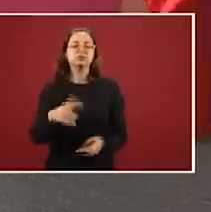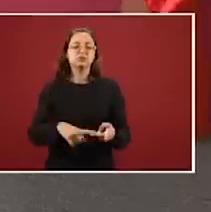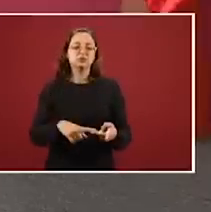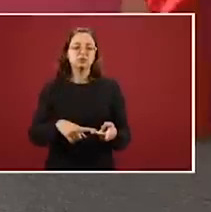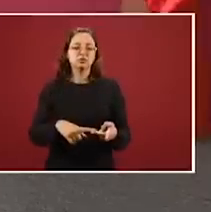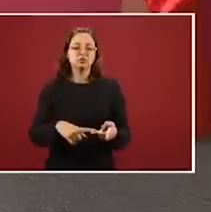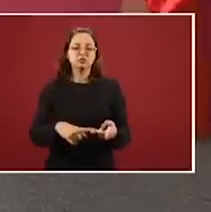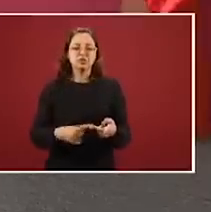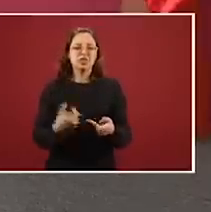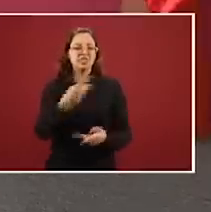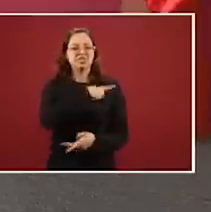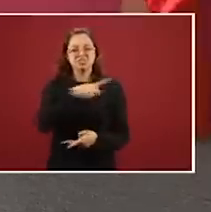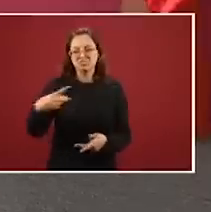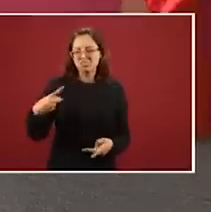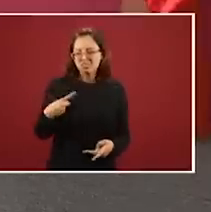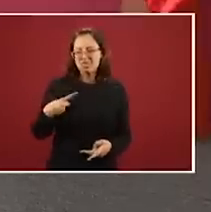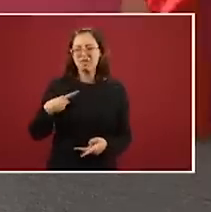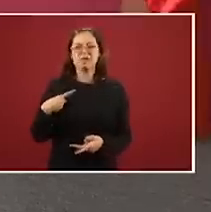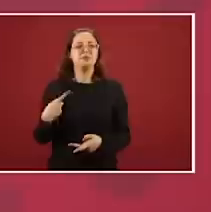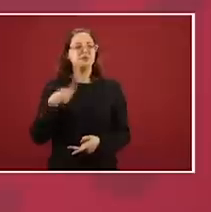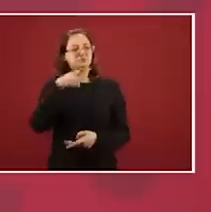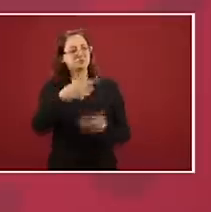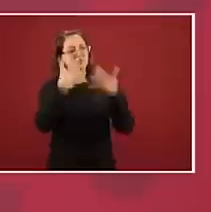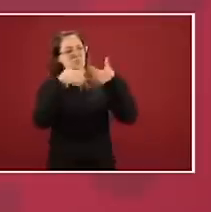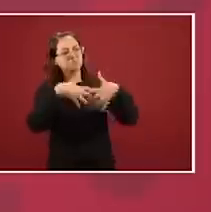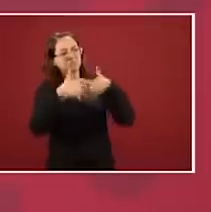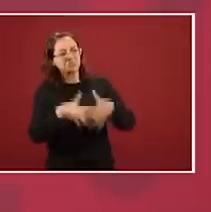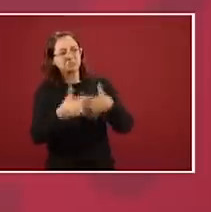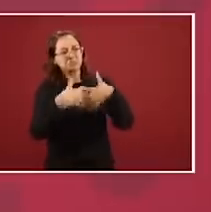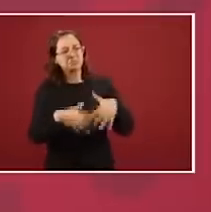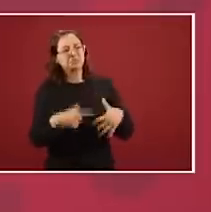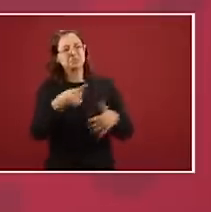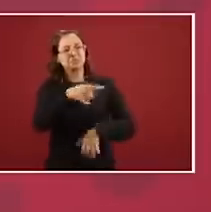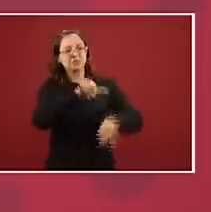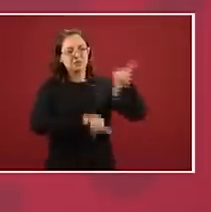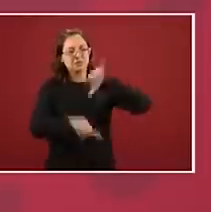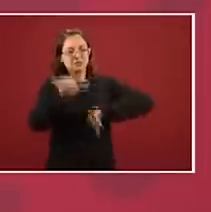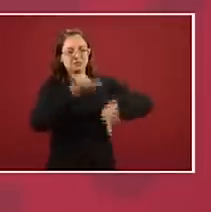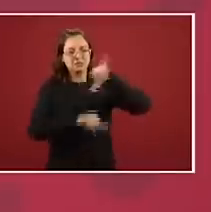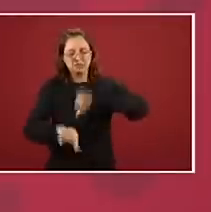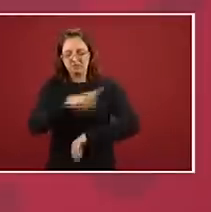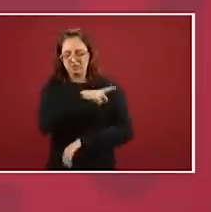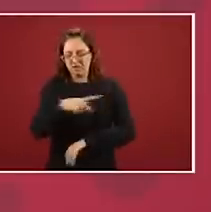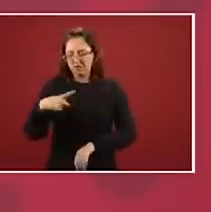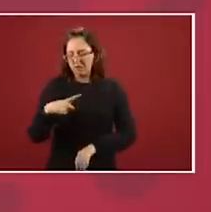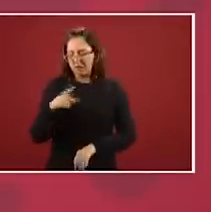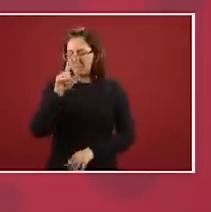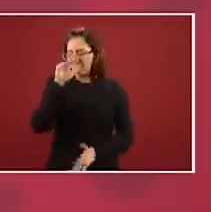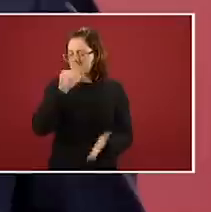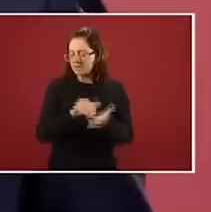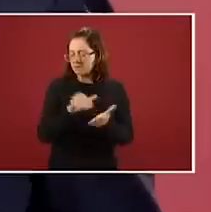Se tiene una deuda todavía por esas plantas de cerca de